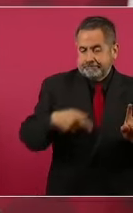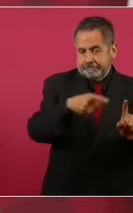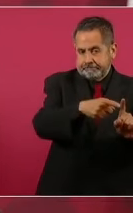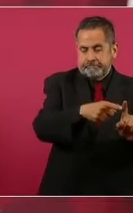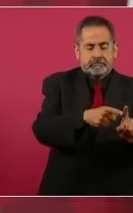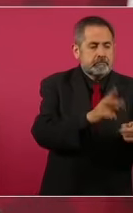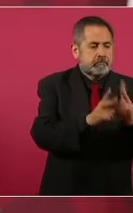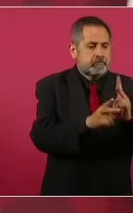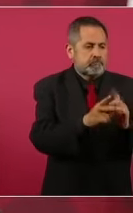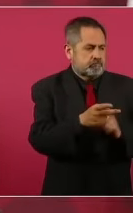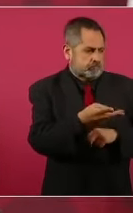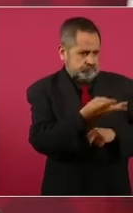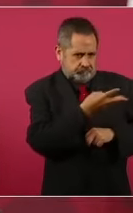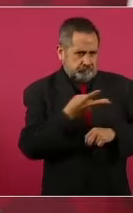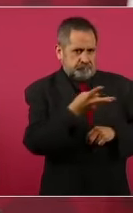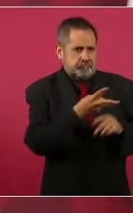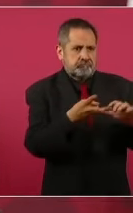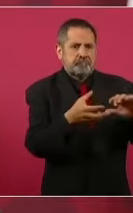se diera una alianza